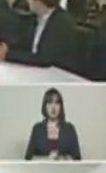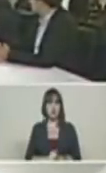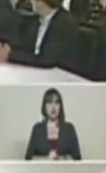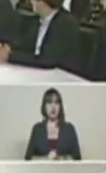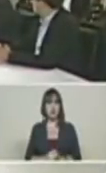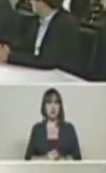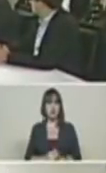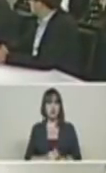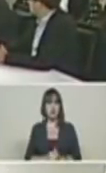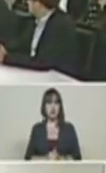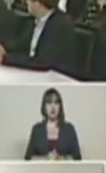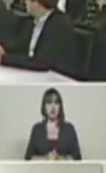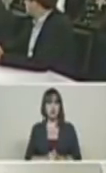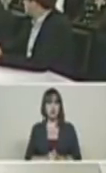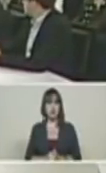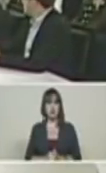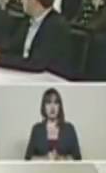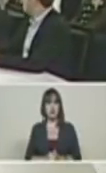Cumplámosle al país.